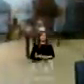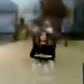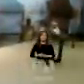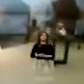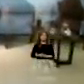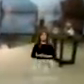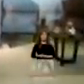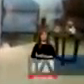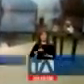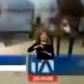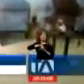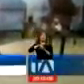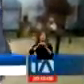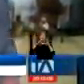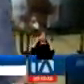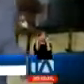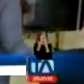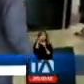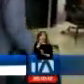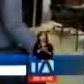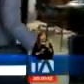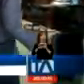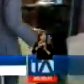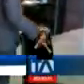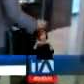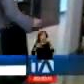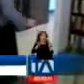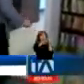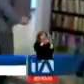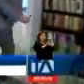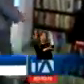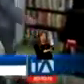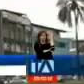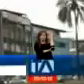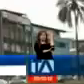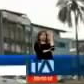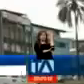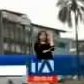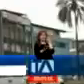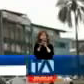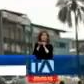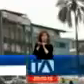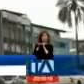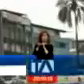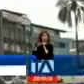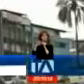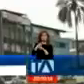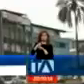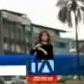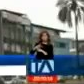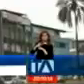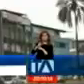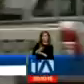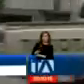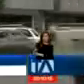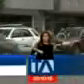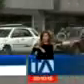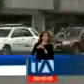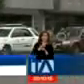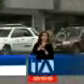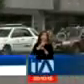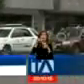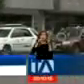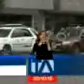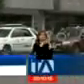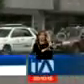Uno de los miembros de la Comisión Calificadora de la Corte Constitucional interpuso un recurso de medidas cautelares para que la